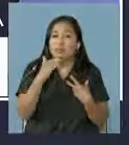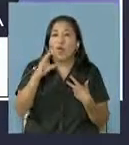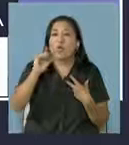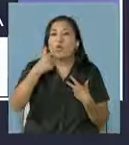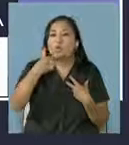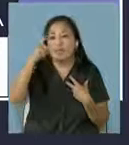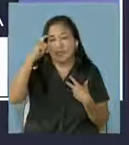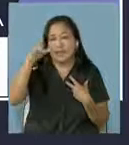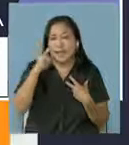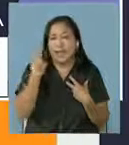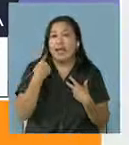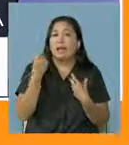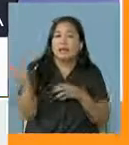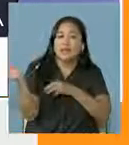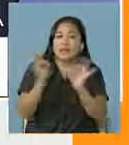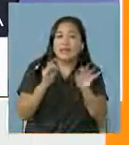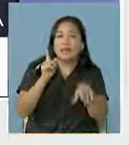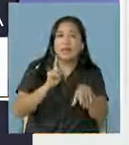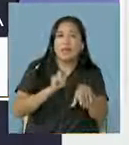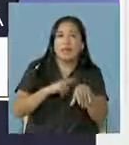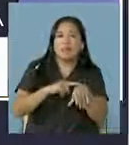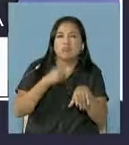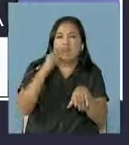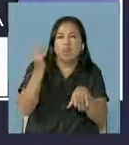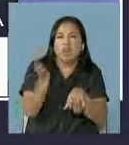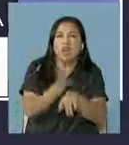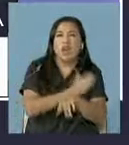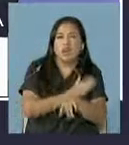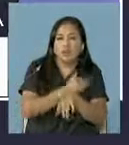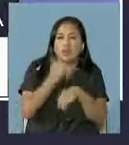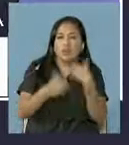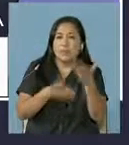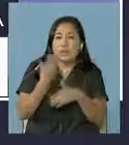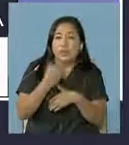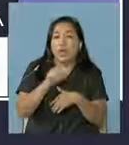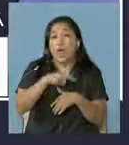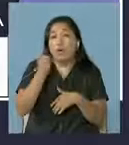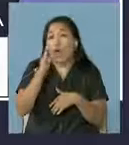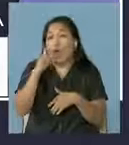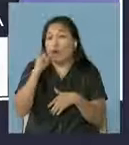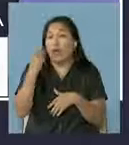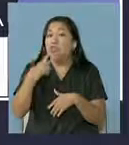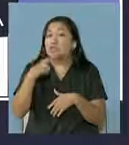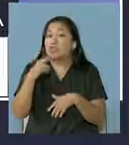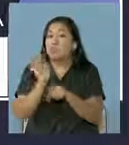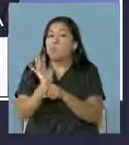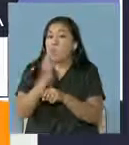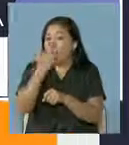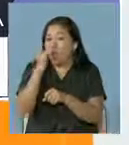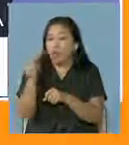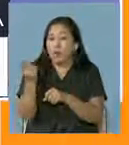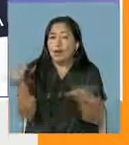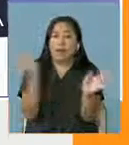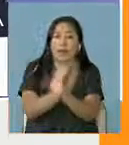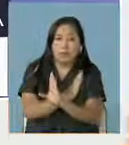de de comenzar el torneo el técnico era Jorge cordon ahora Jorge cordon quedó como coordinador de inferiores que era el puesto que tenía